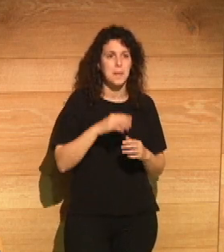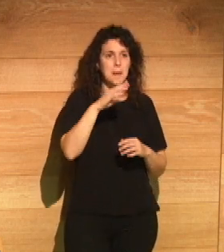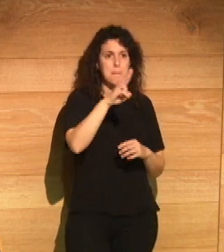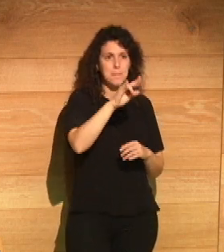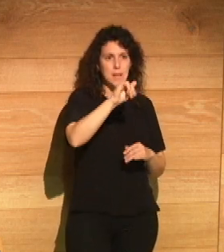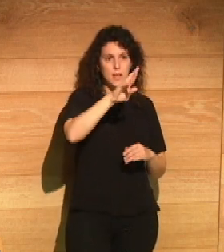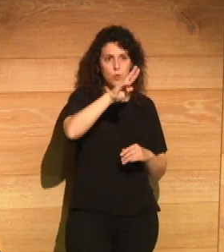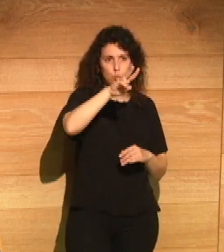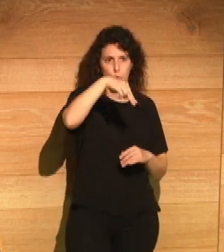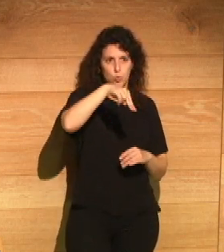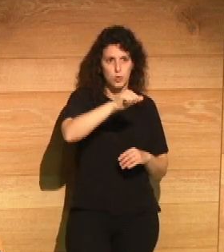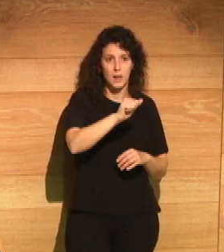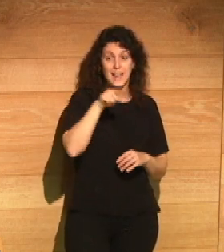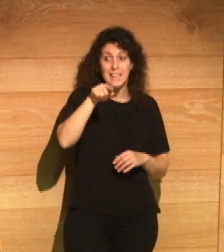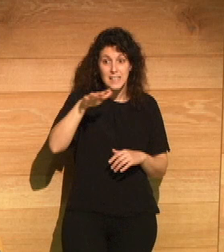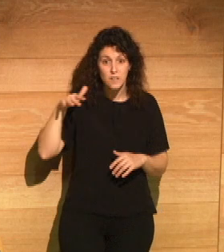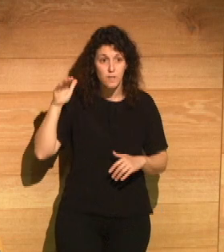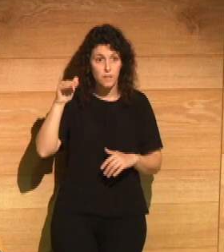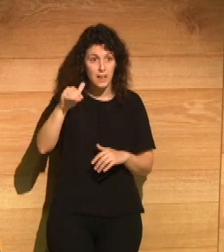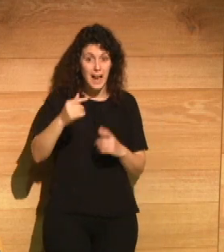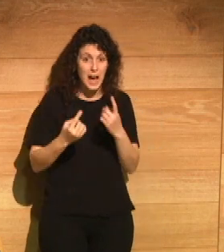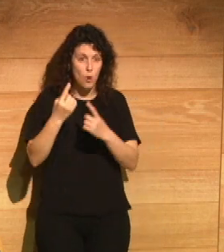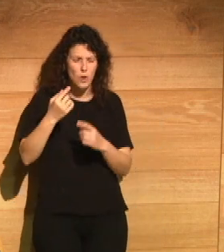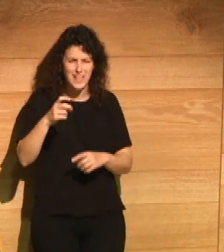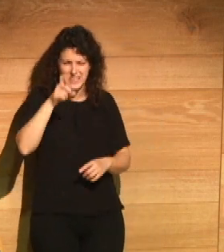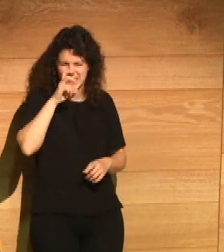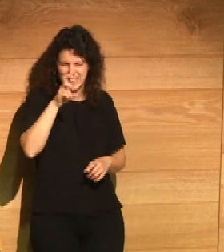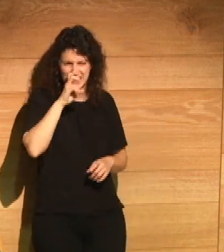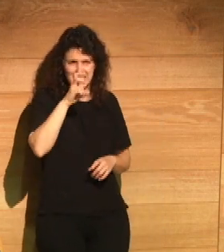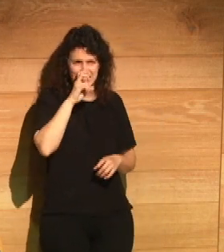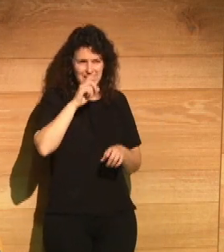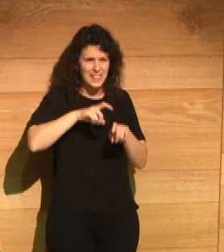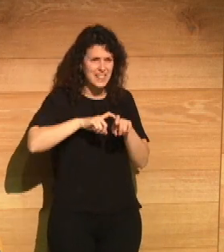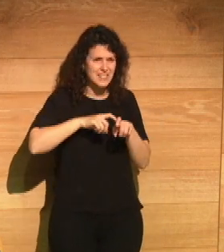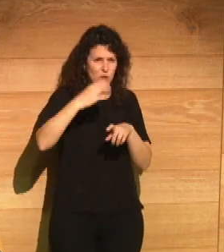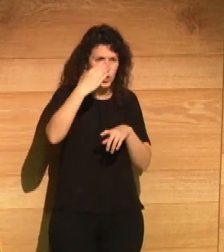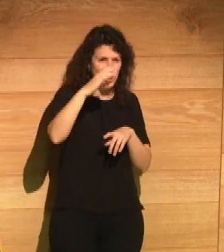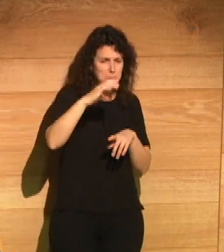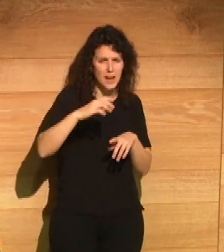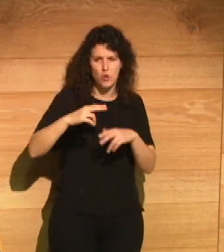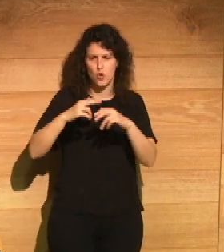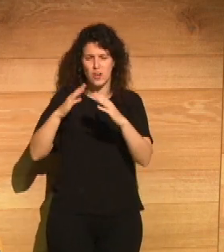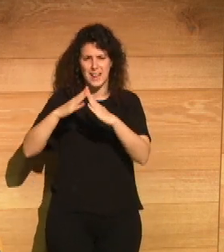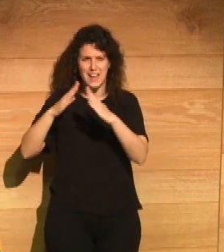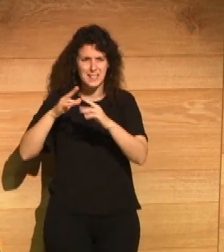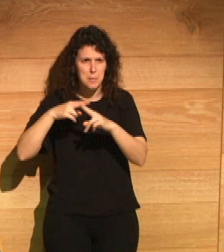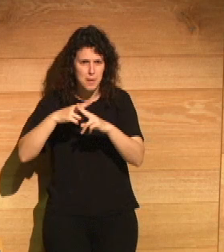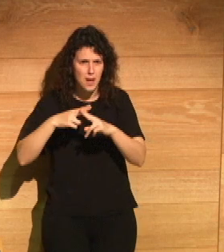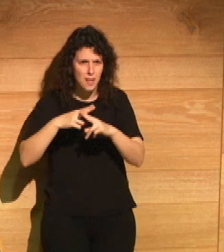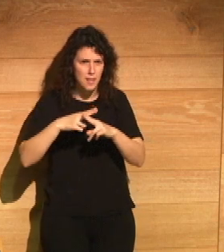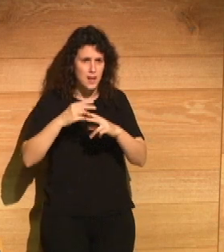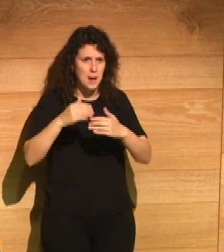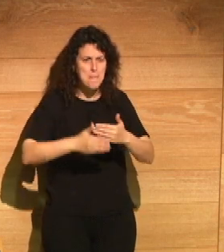fincas, claro, en estas fincas, que algunas eran muy viejas, de estilo colonial, con pisos de madera y paredes gruesas de